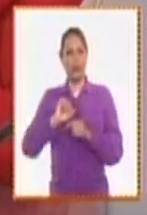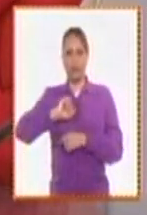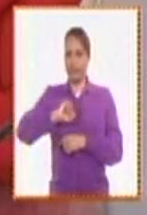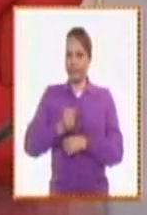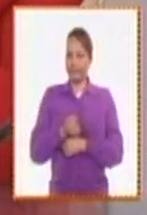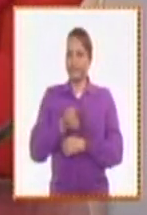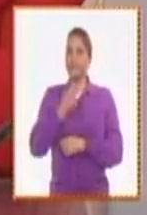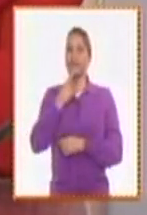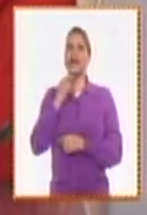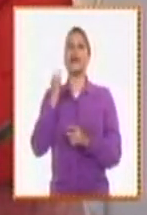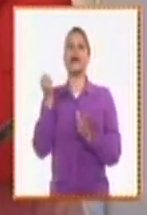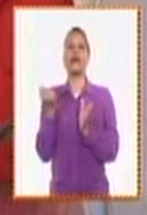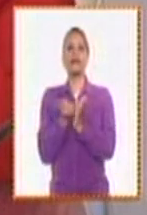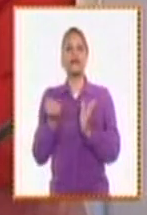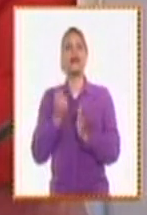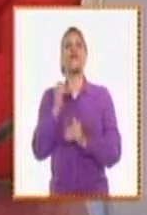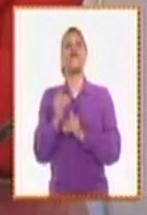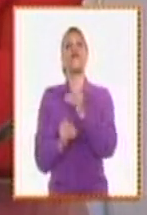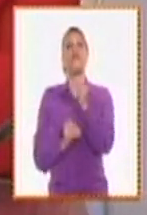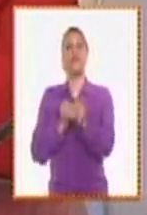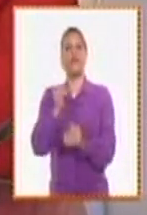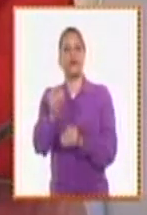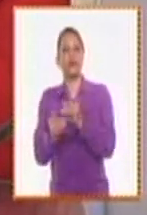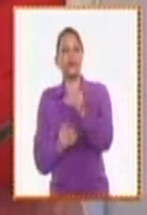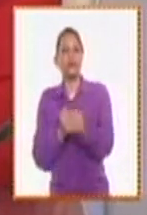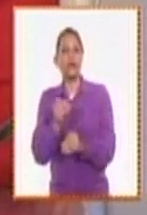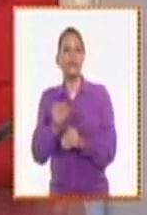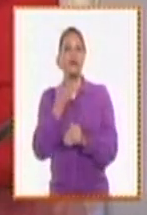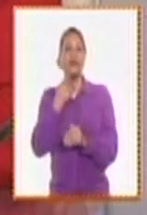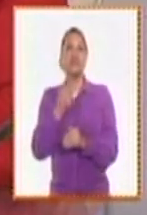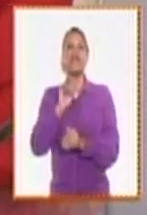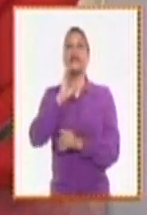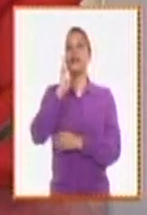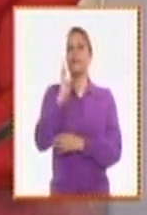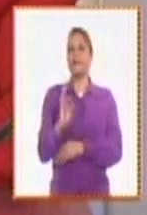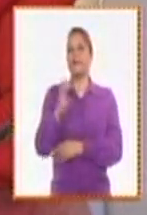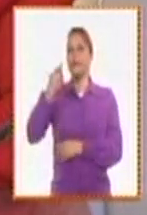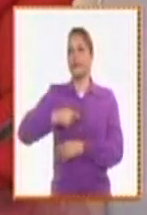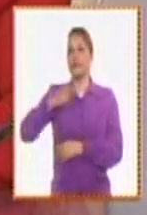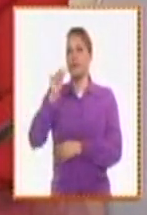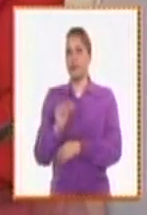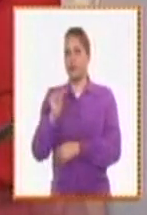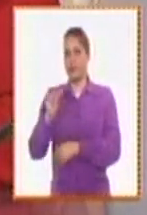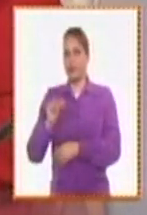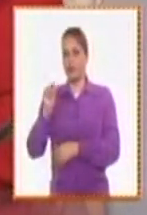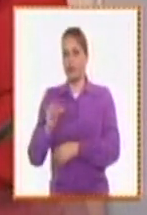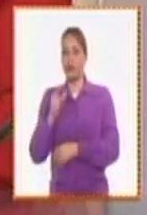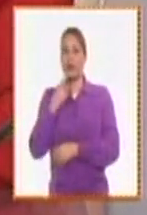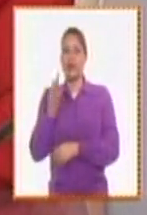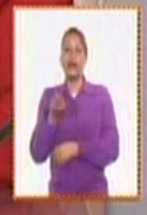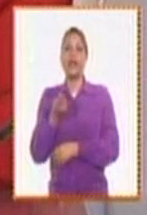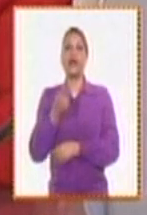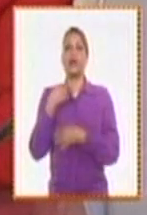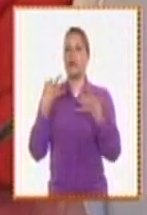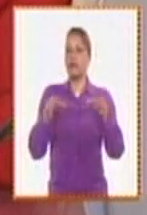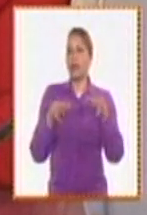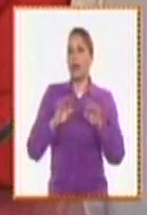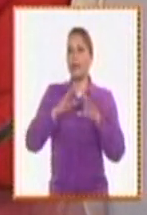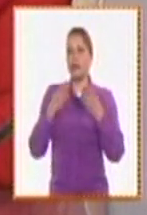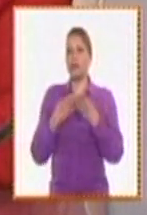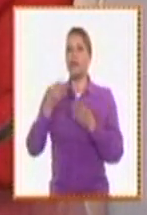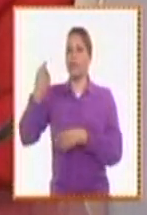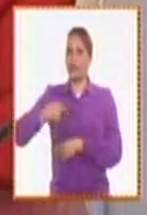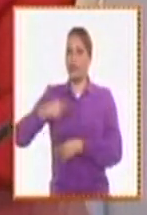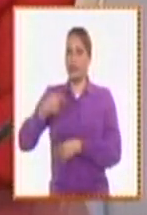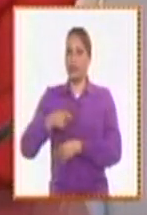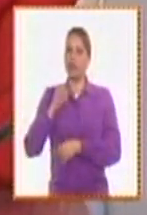garantizar un proceso que sea garantía, o sea, para un proceso que al final respete los derechos de las personas en la tramitación de estos